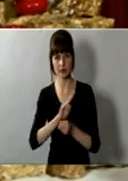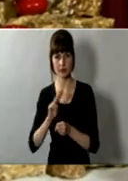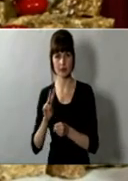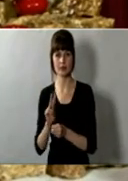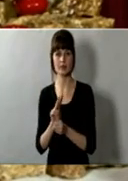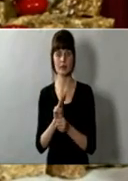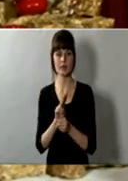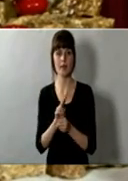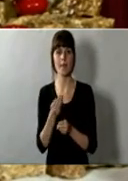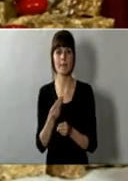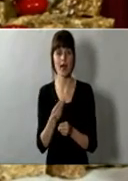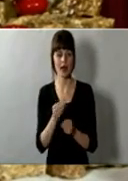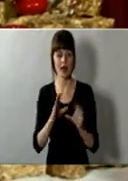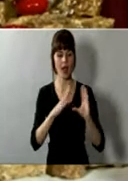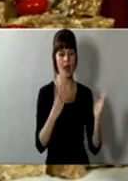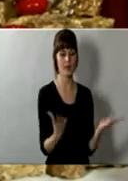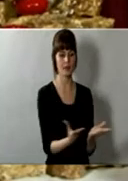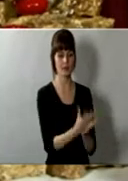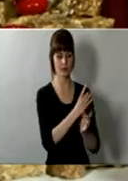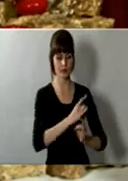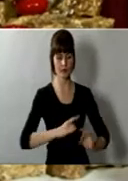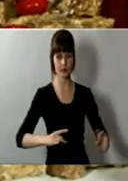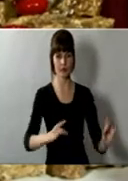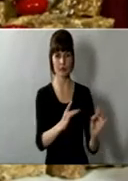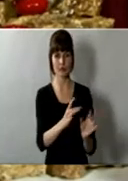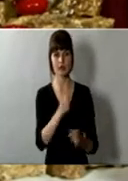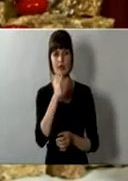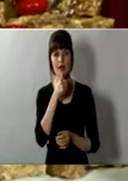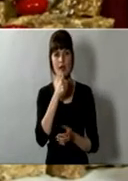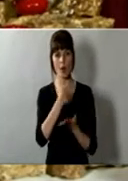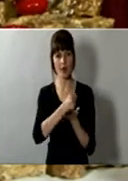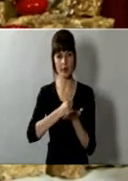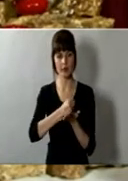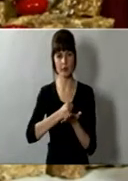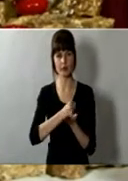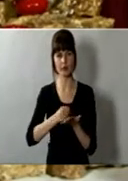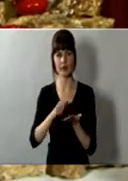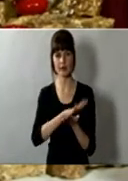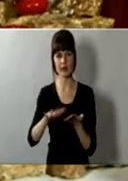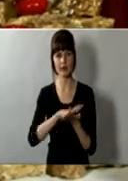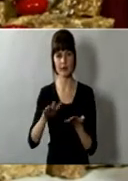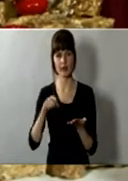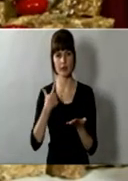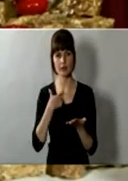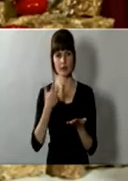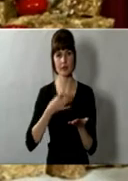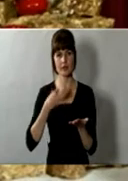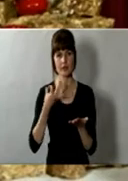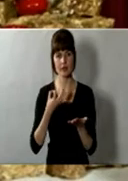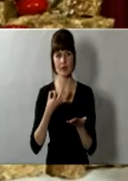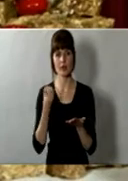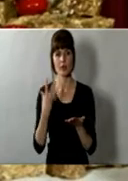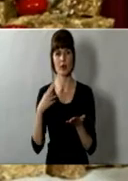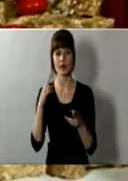Al mundo Amén El agua Tiene que estar Para purificar Y para limpiar nuestra vida Porque representa El